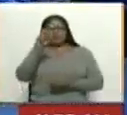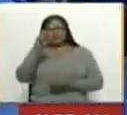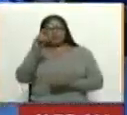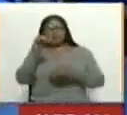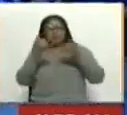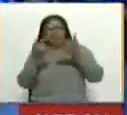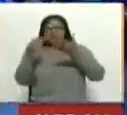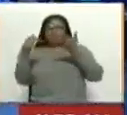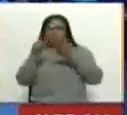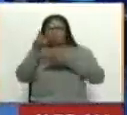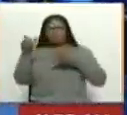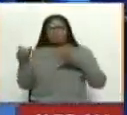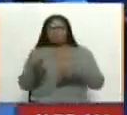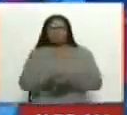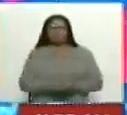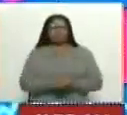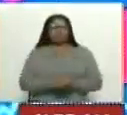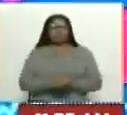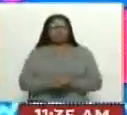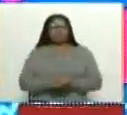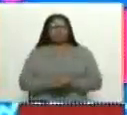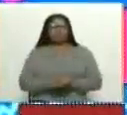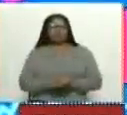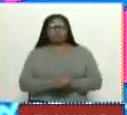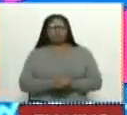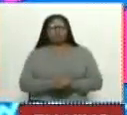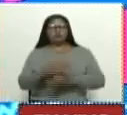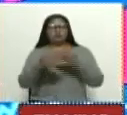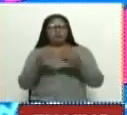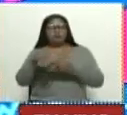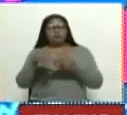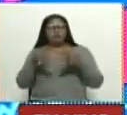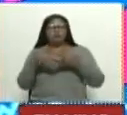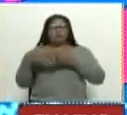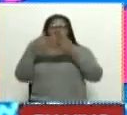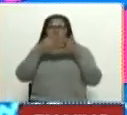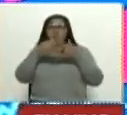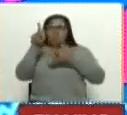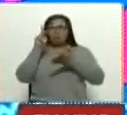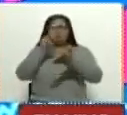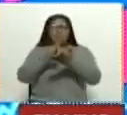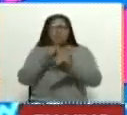querido compañero James early de Estados Unidos